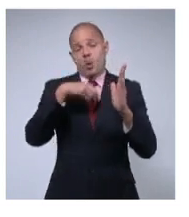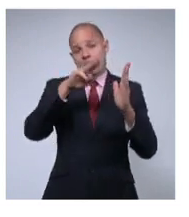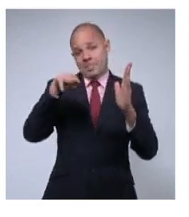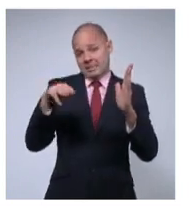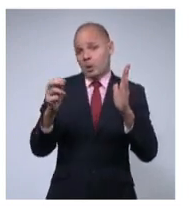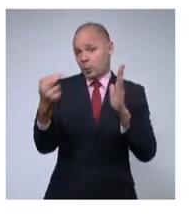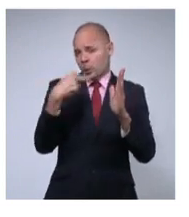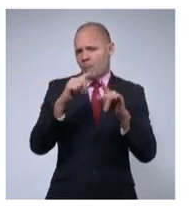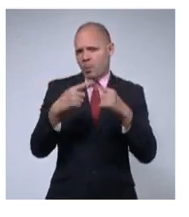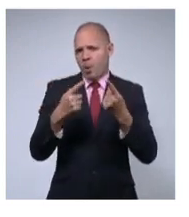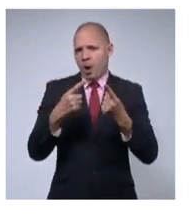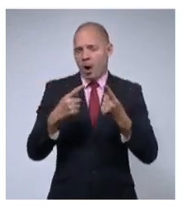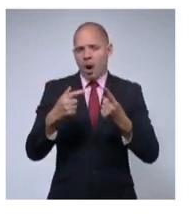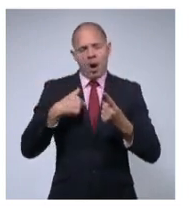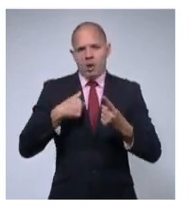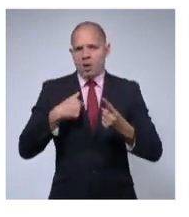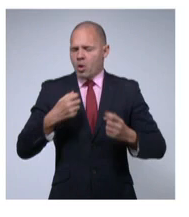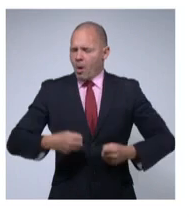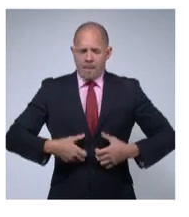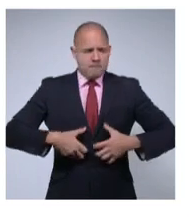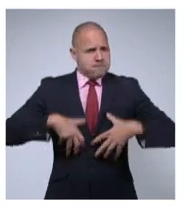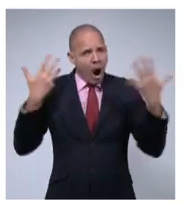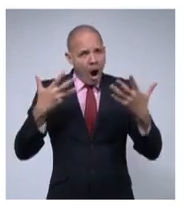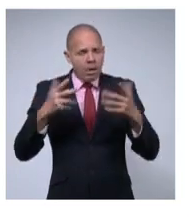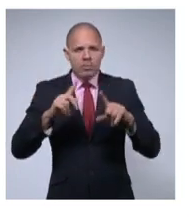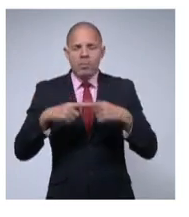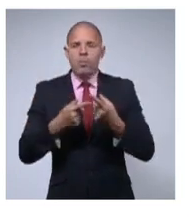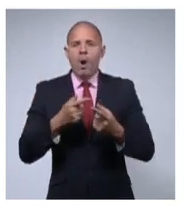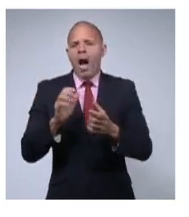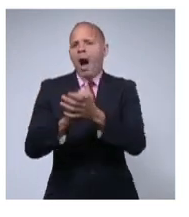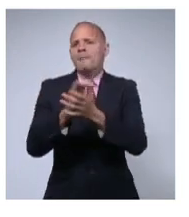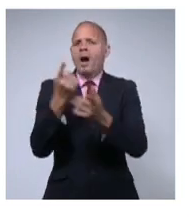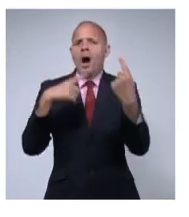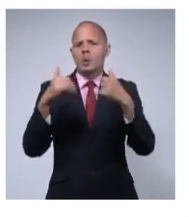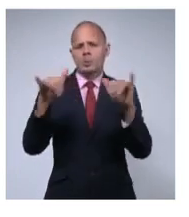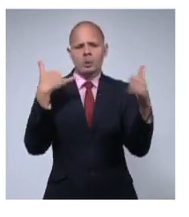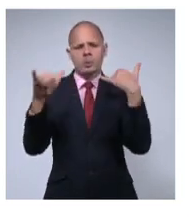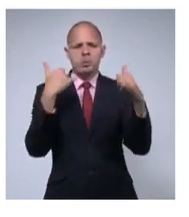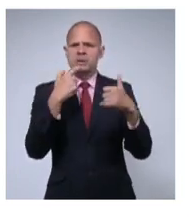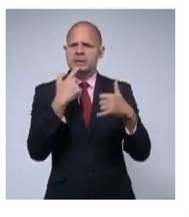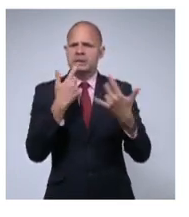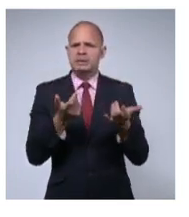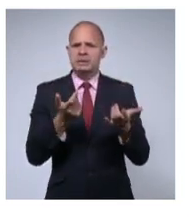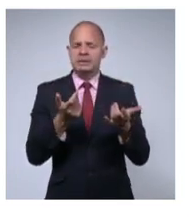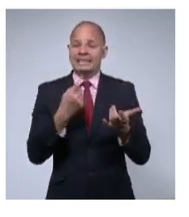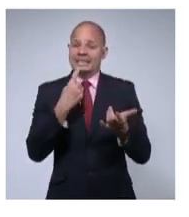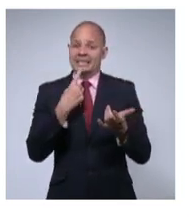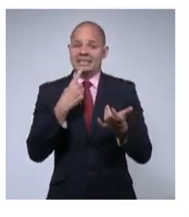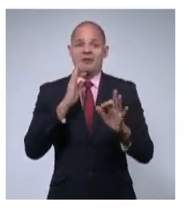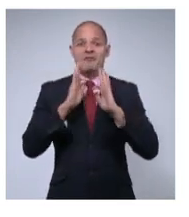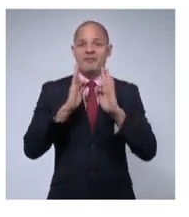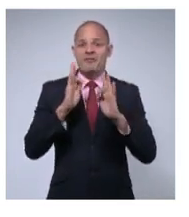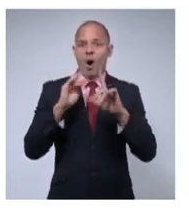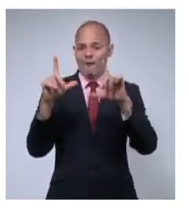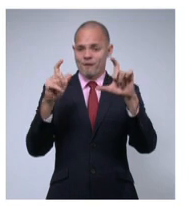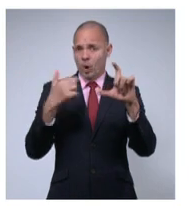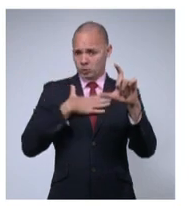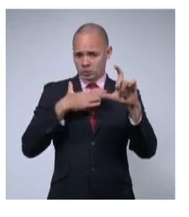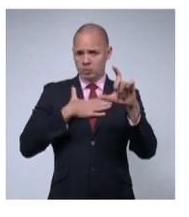siento indignada a partir de las llamadas que he recibido de varios compañeros míos que me han informado que se encuentra circulando en las redes sociales una fotografía donde